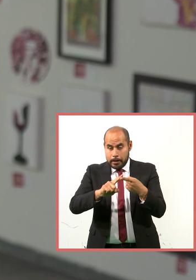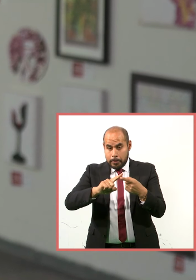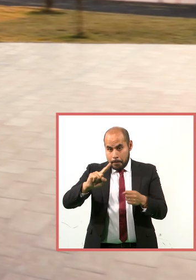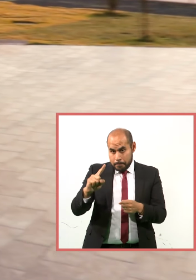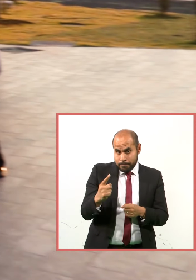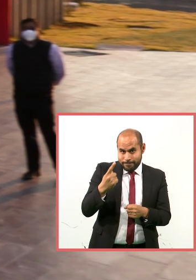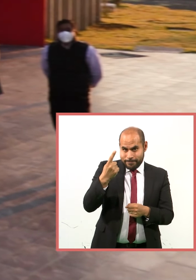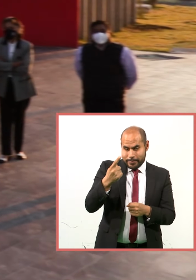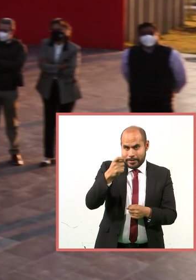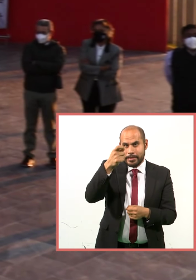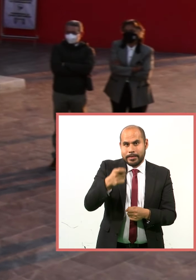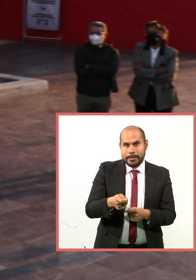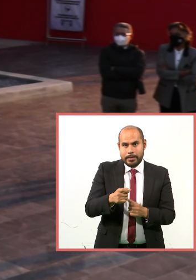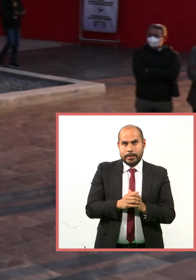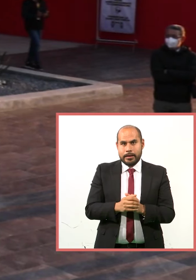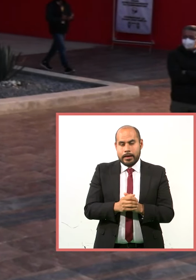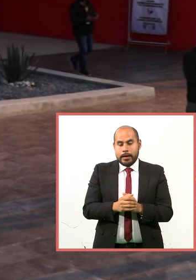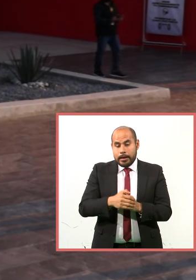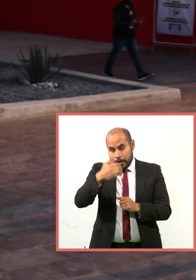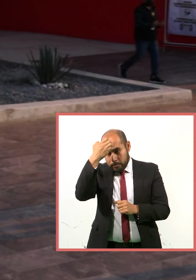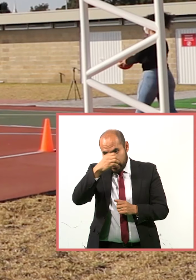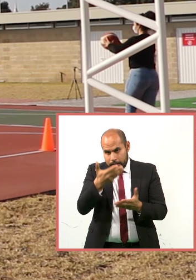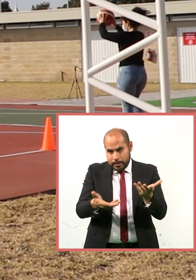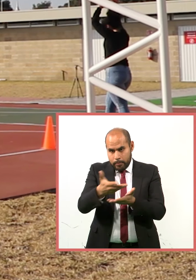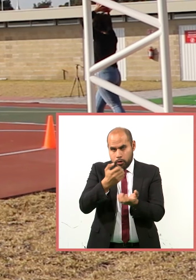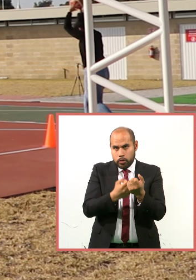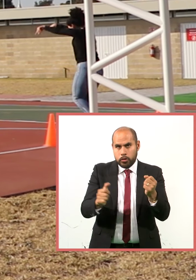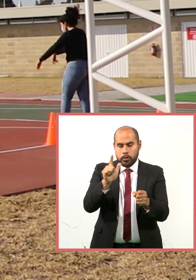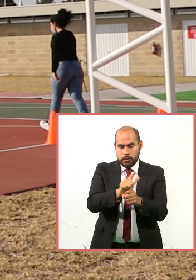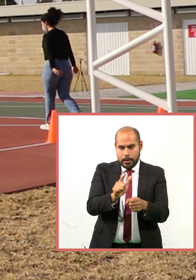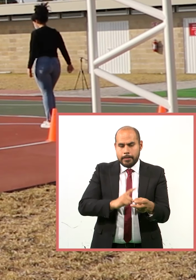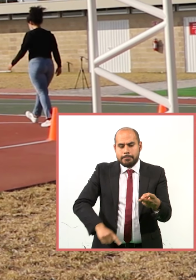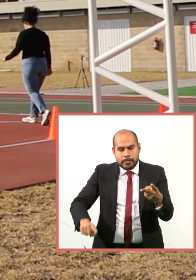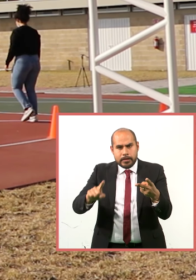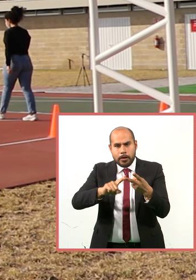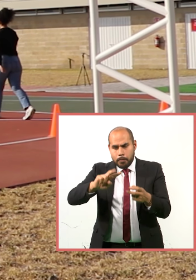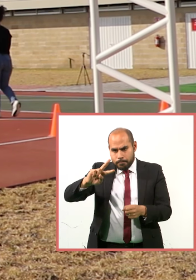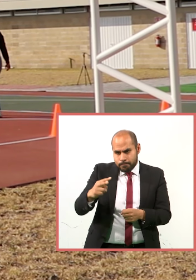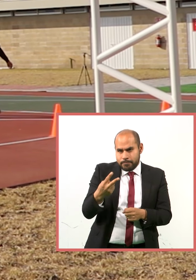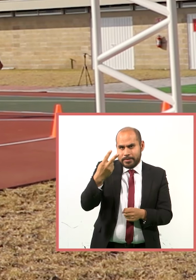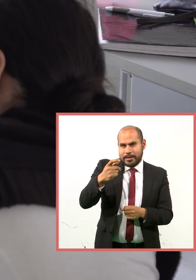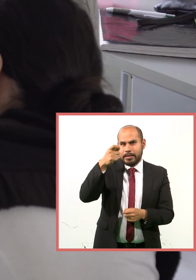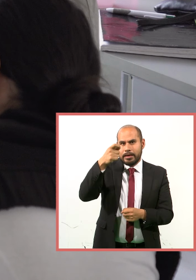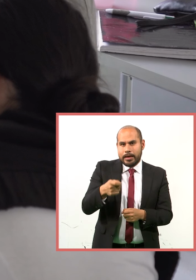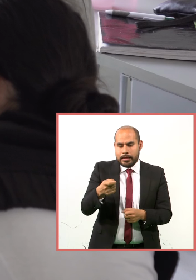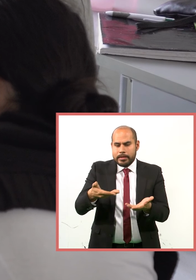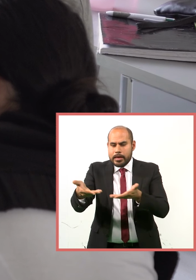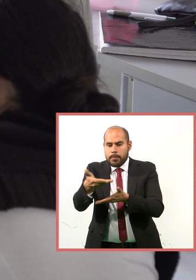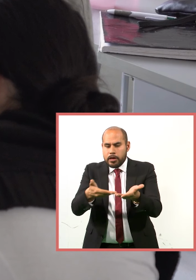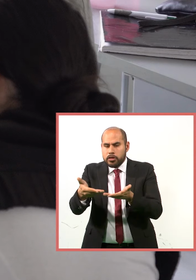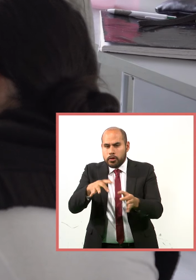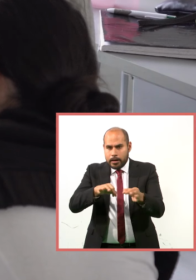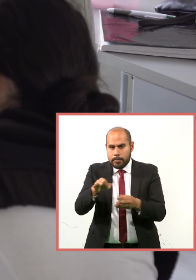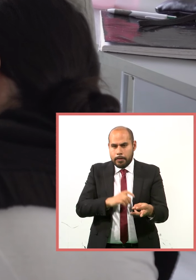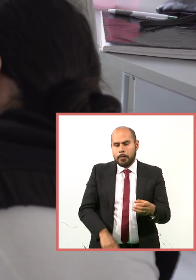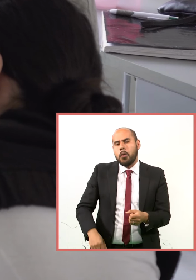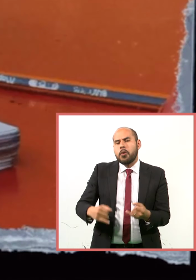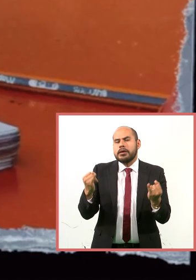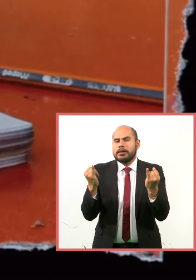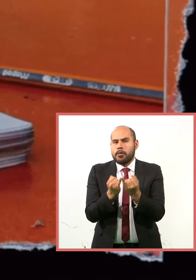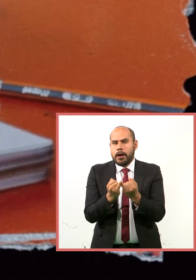prepa, lo que es la experiencia en primero, que es la experiencia de servicio social, la experiencia en segundo, que es el